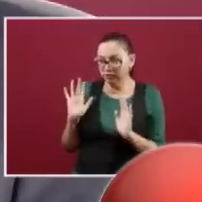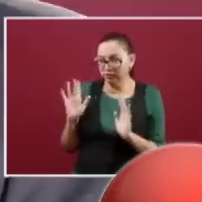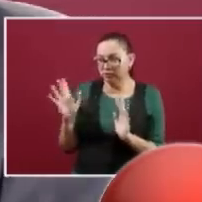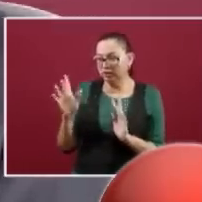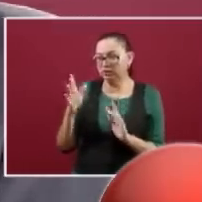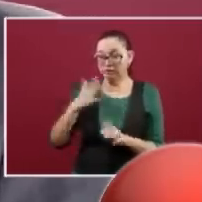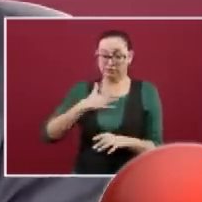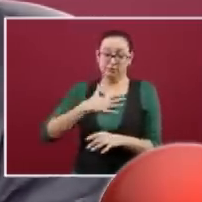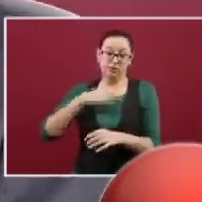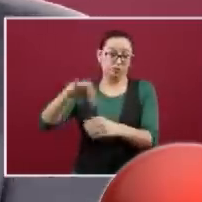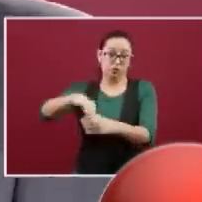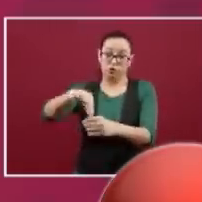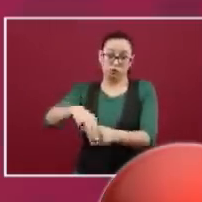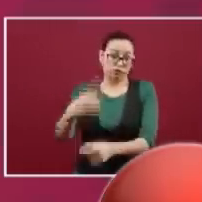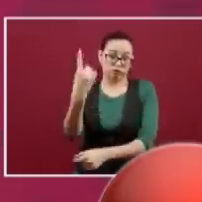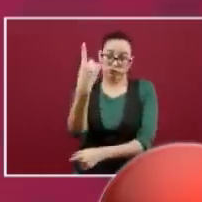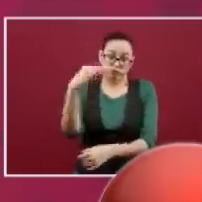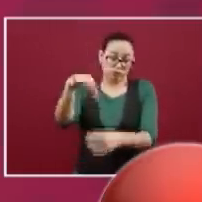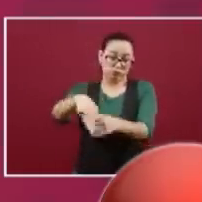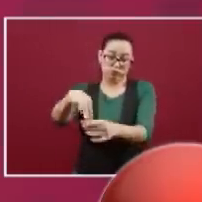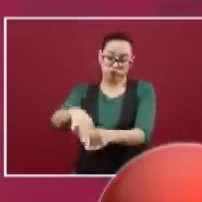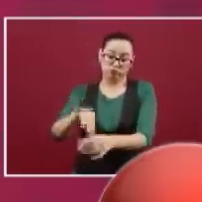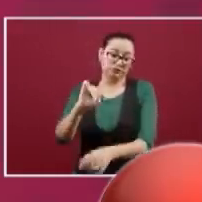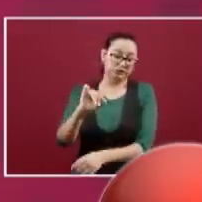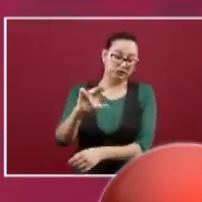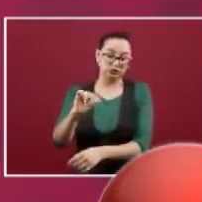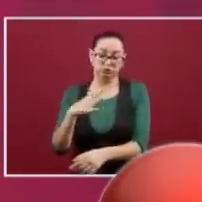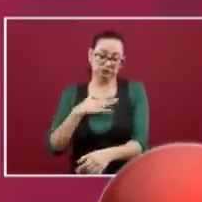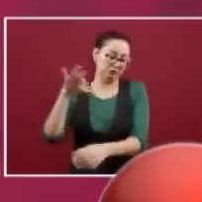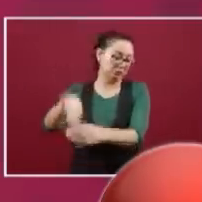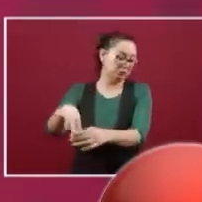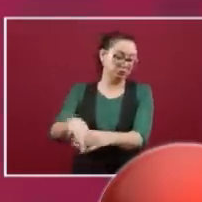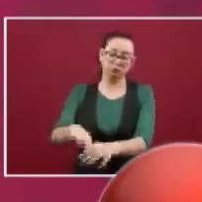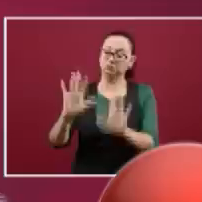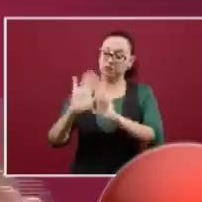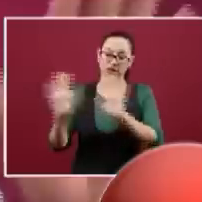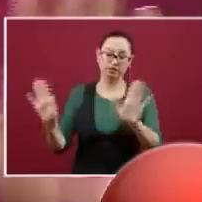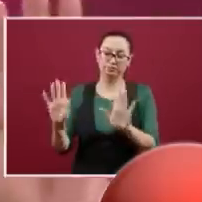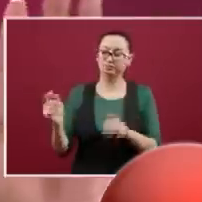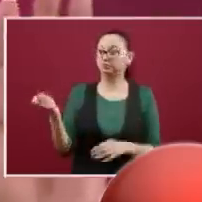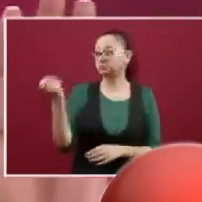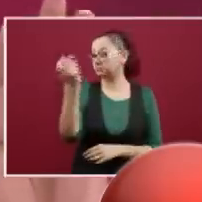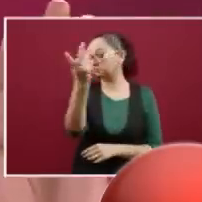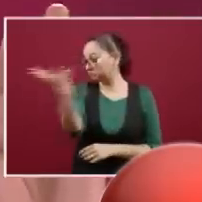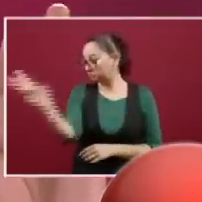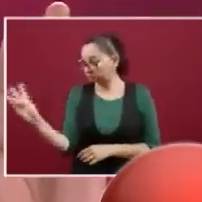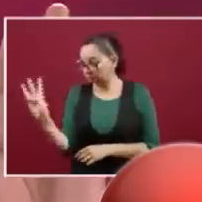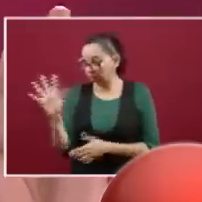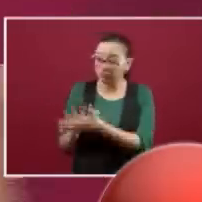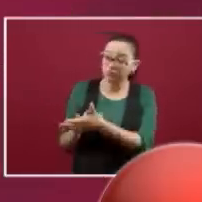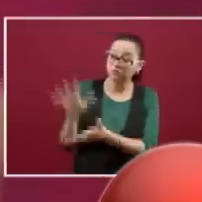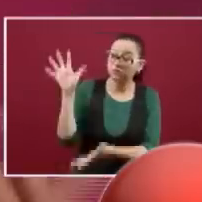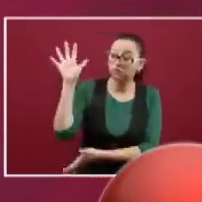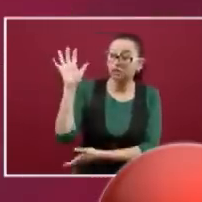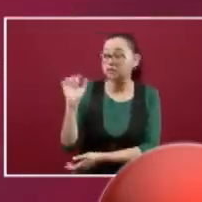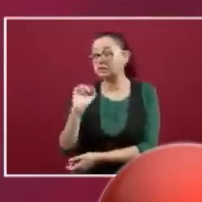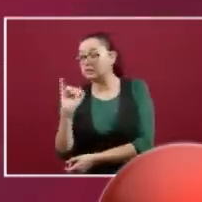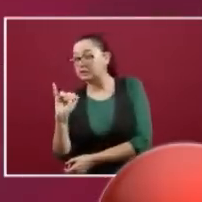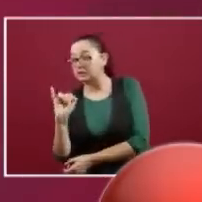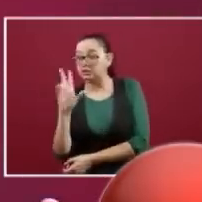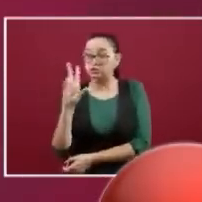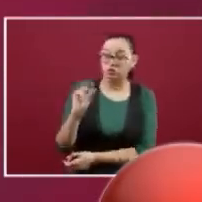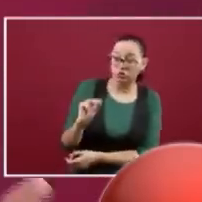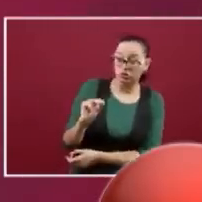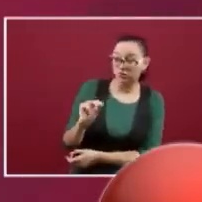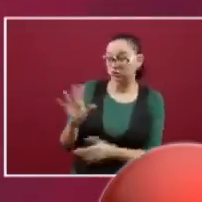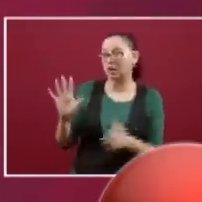mi voto, nada más, es un voto. ¿Sí? Y voy a respetar la voluntad de la gente. Pero sí voy a argumentar,